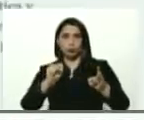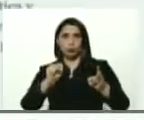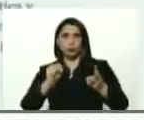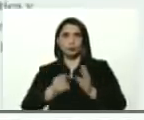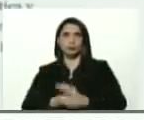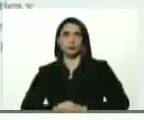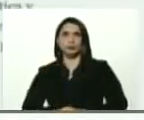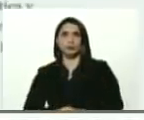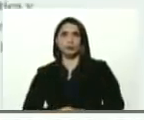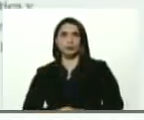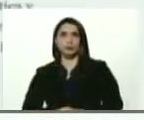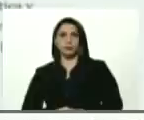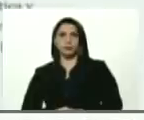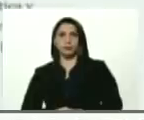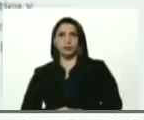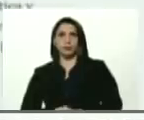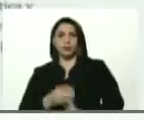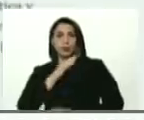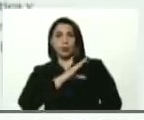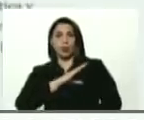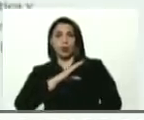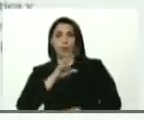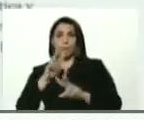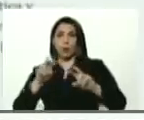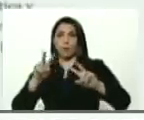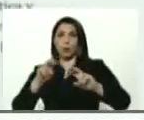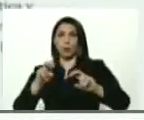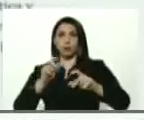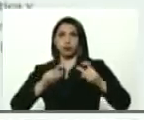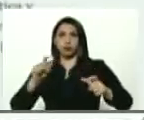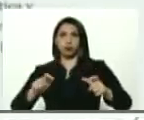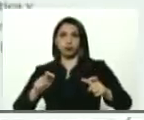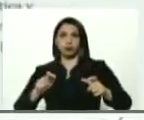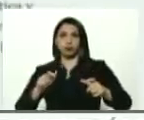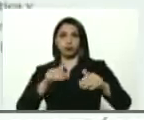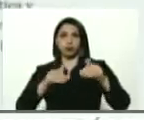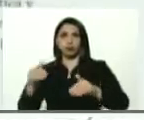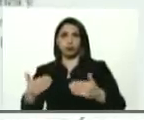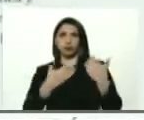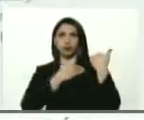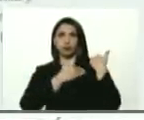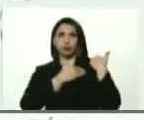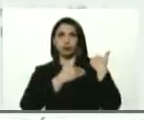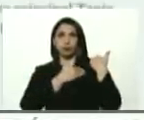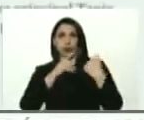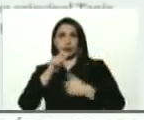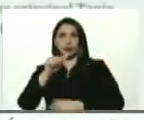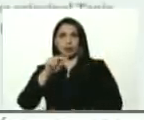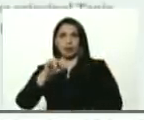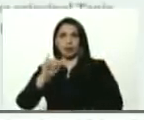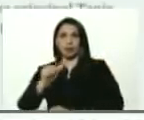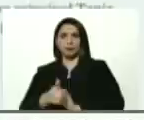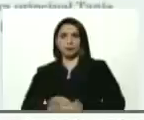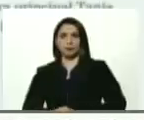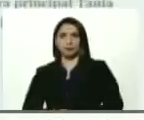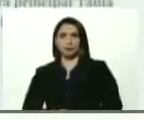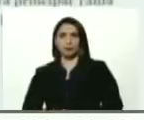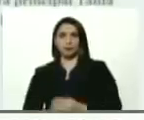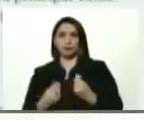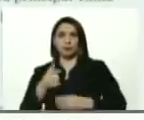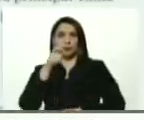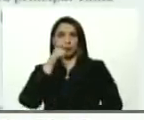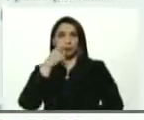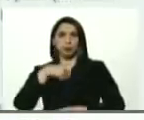Cuevas. La Comisión de Registro Civil y Electoral la preside la rectora Tania D'Amelio Jardiet y como